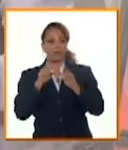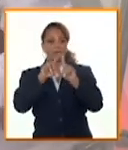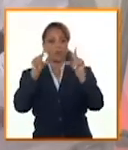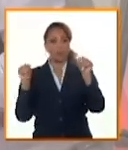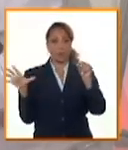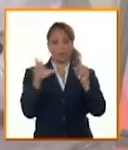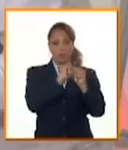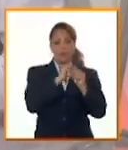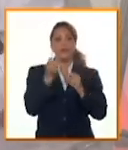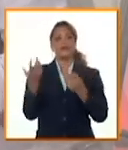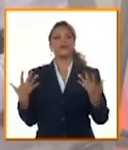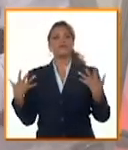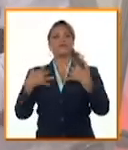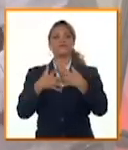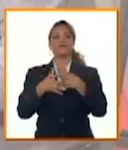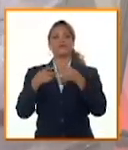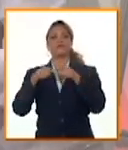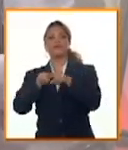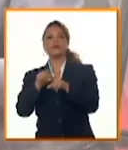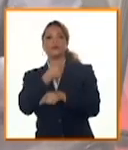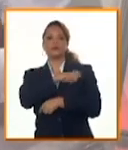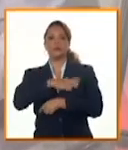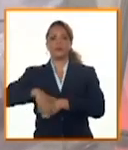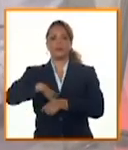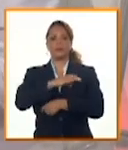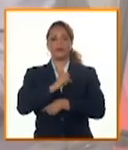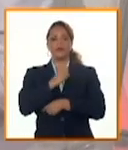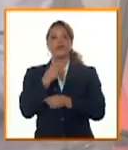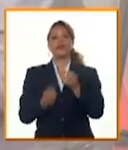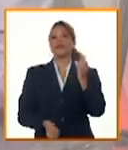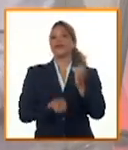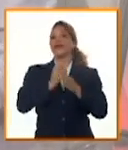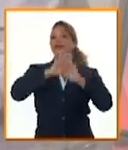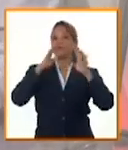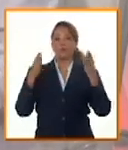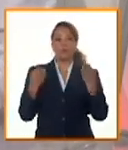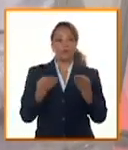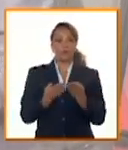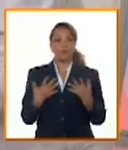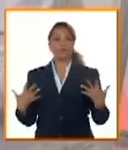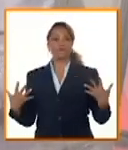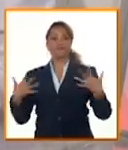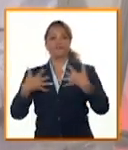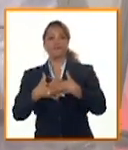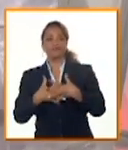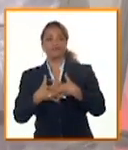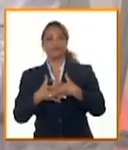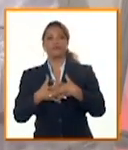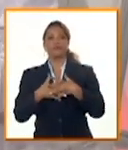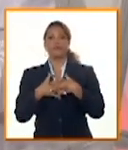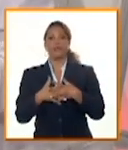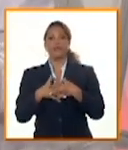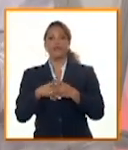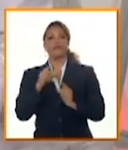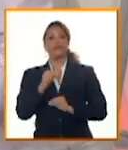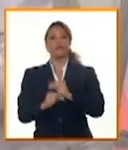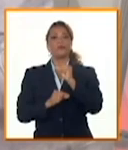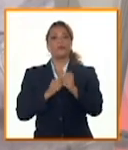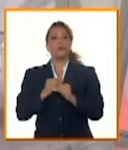su interrelación con la población si es crear todas esas posibilidades esas capacidades y